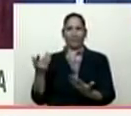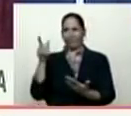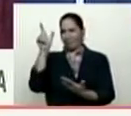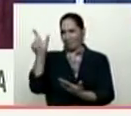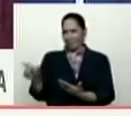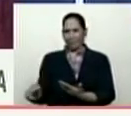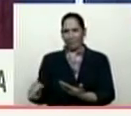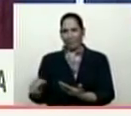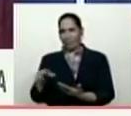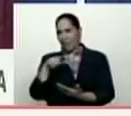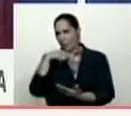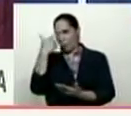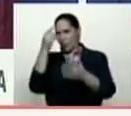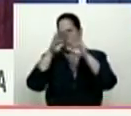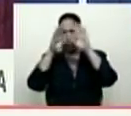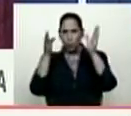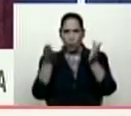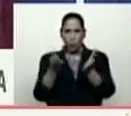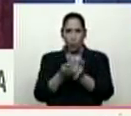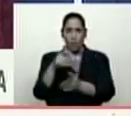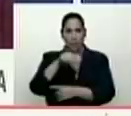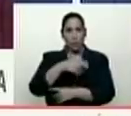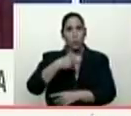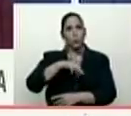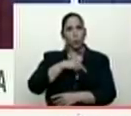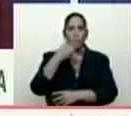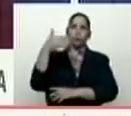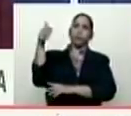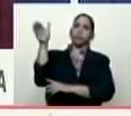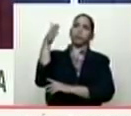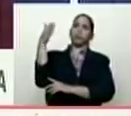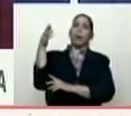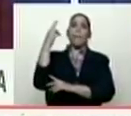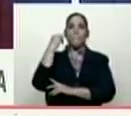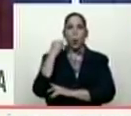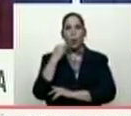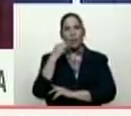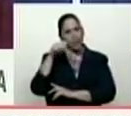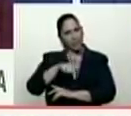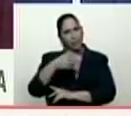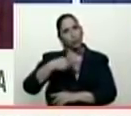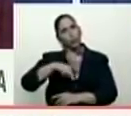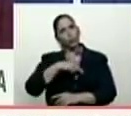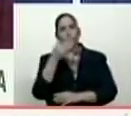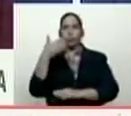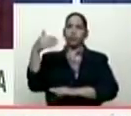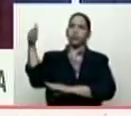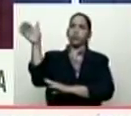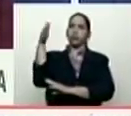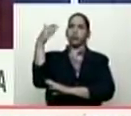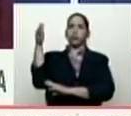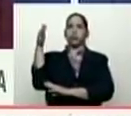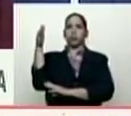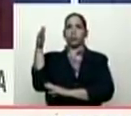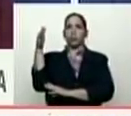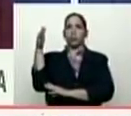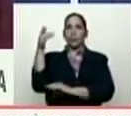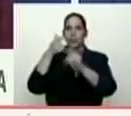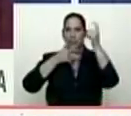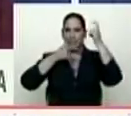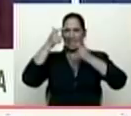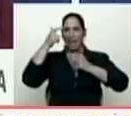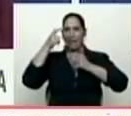mundo. Aquí nosotros levantamos la bandera de Bolívar, aquí nosotros levantamos la bandera de Chávez,